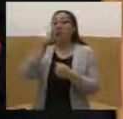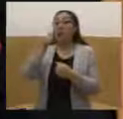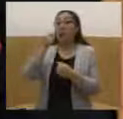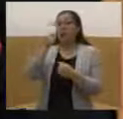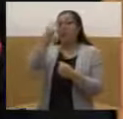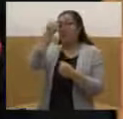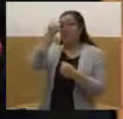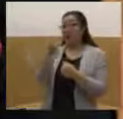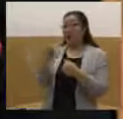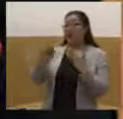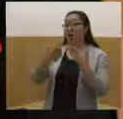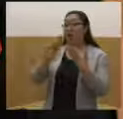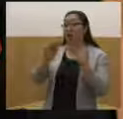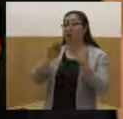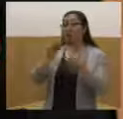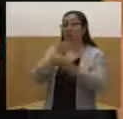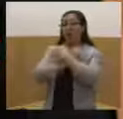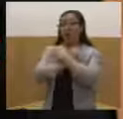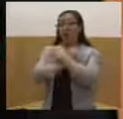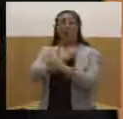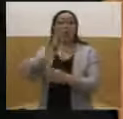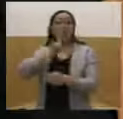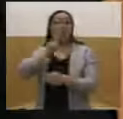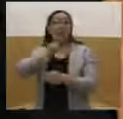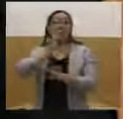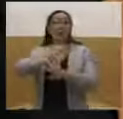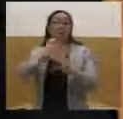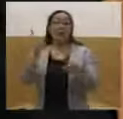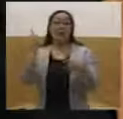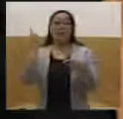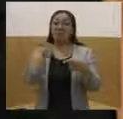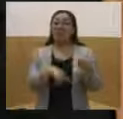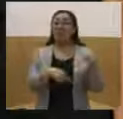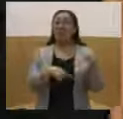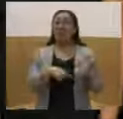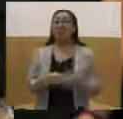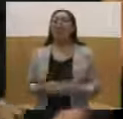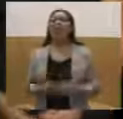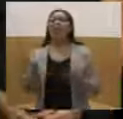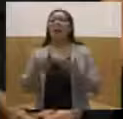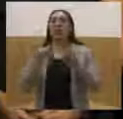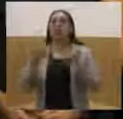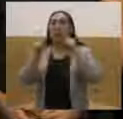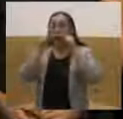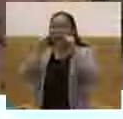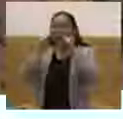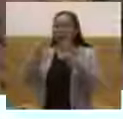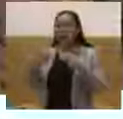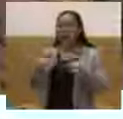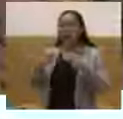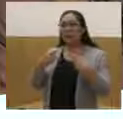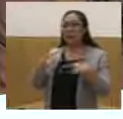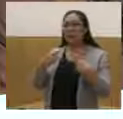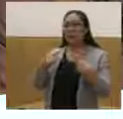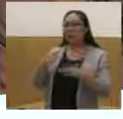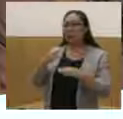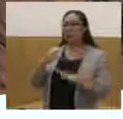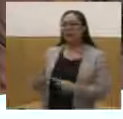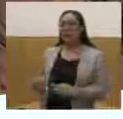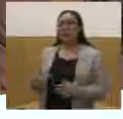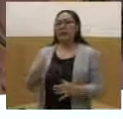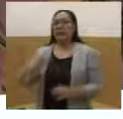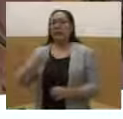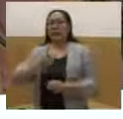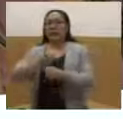eliminado. Promoción del respeto a los derechos humanos y atención a víctimas del delito quedó eliminado. Promover